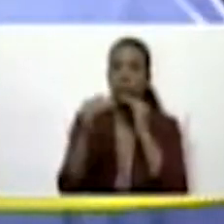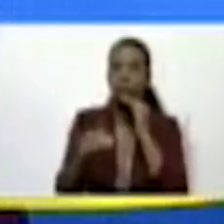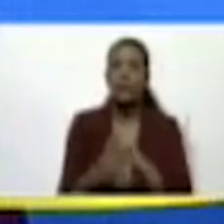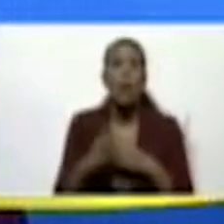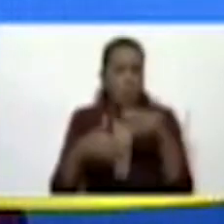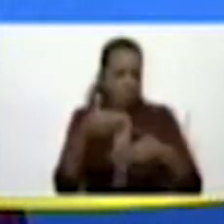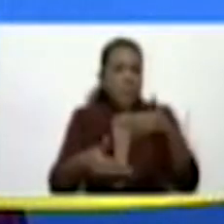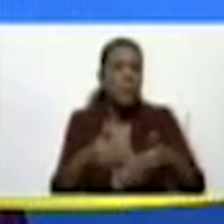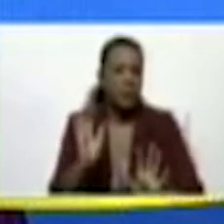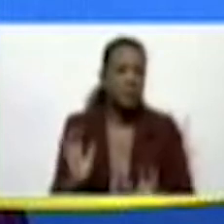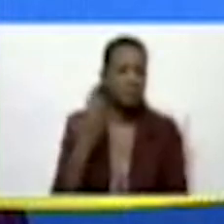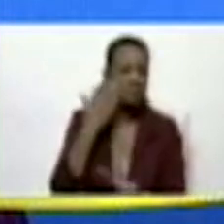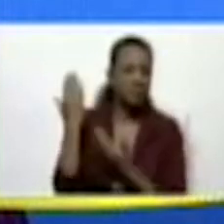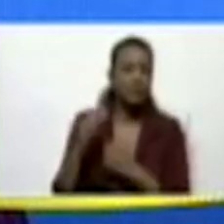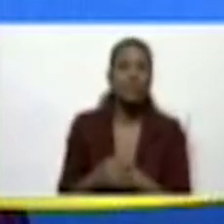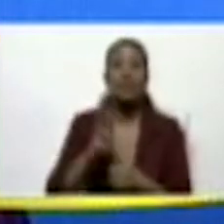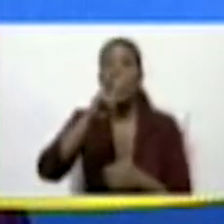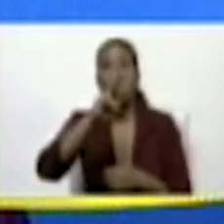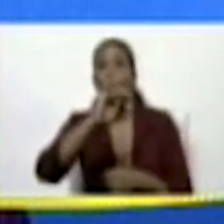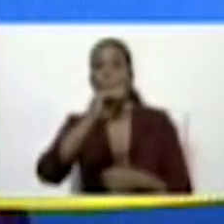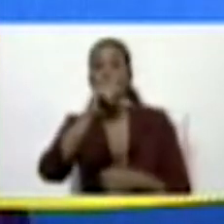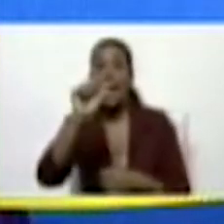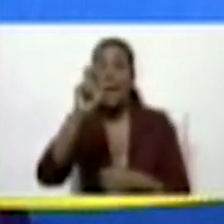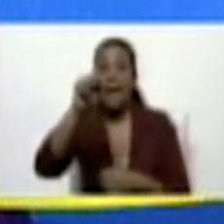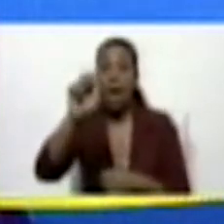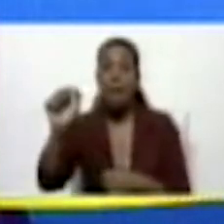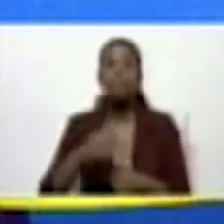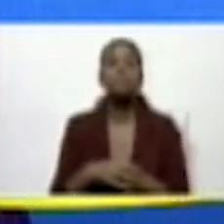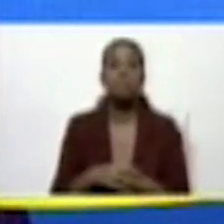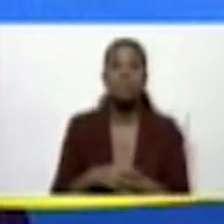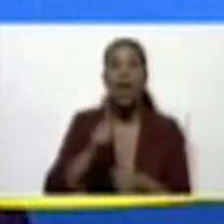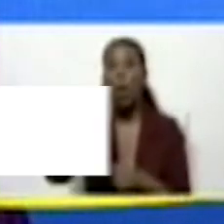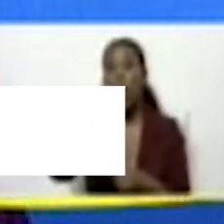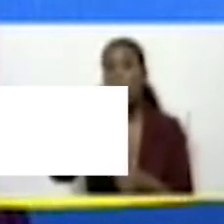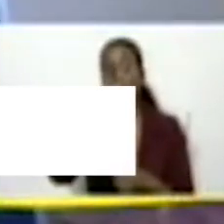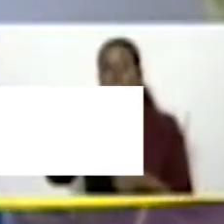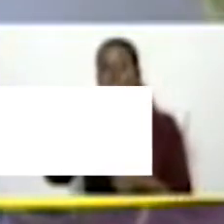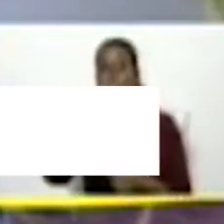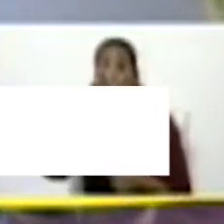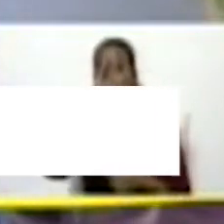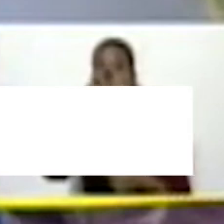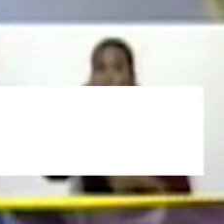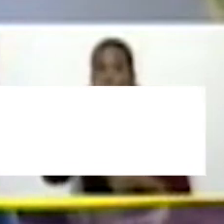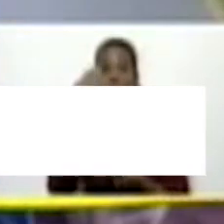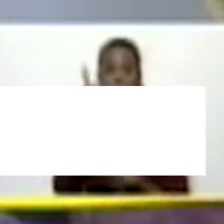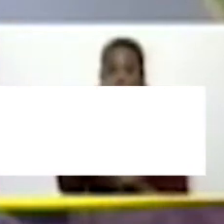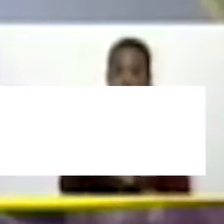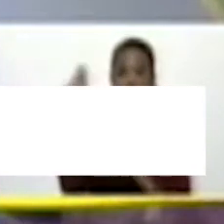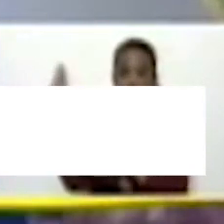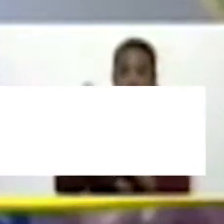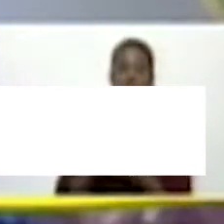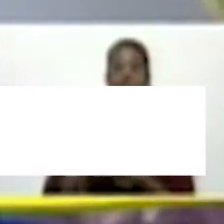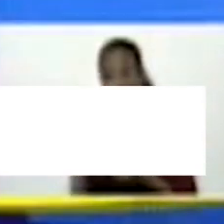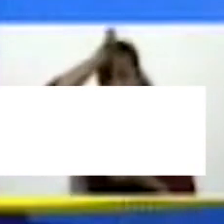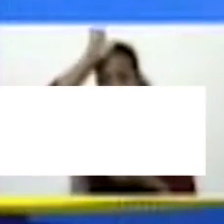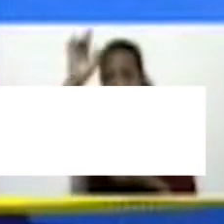poco. William Benavides, Tupa Tupa, Tupa Amaro, el gallo